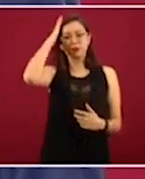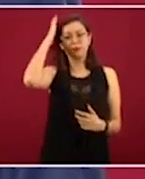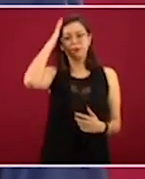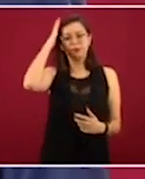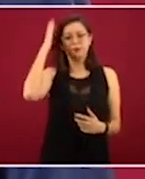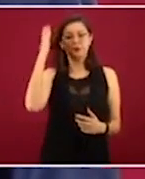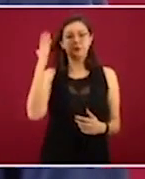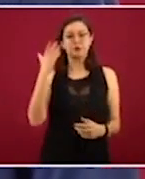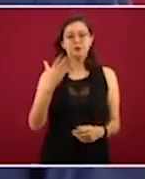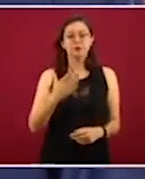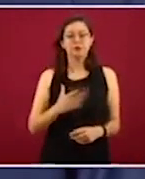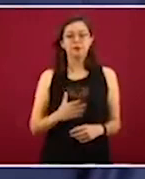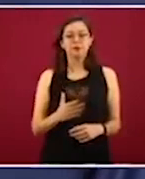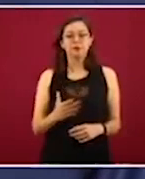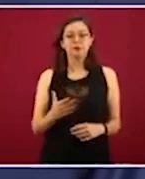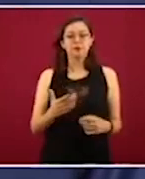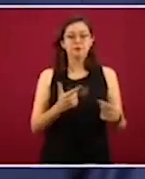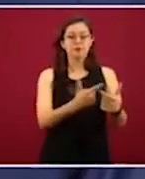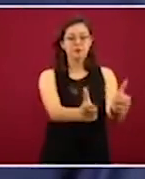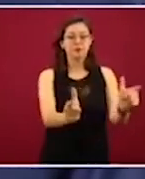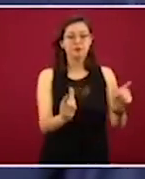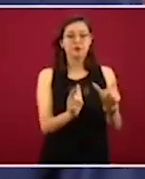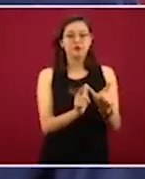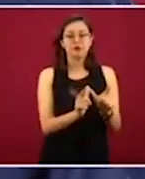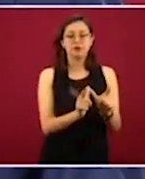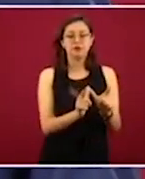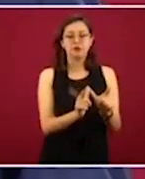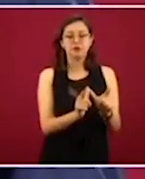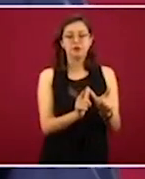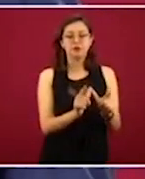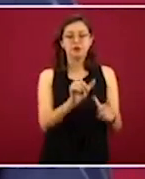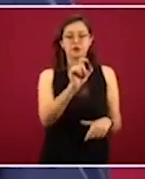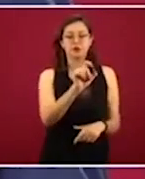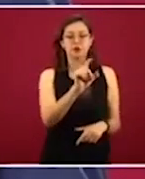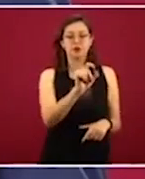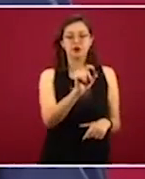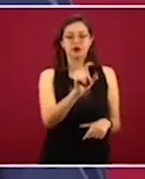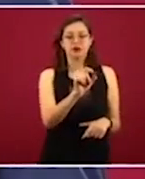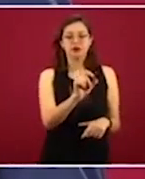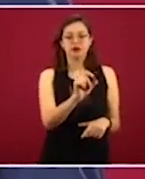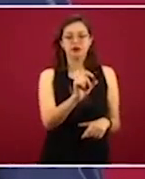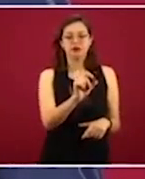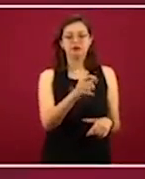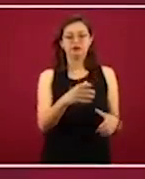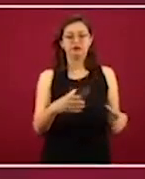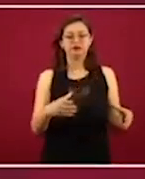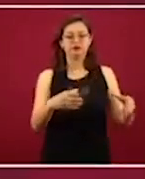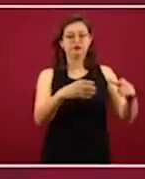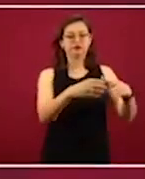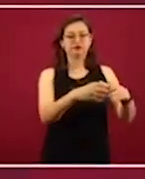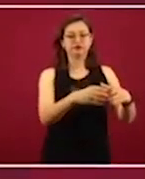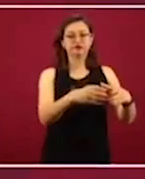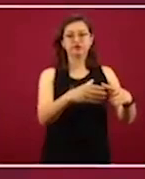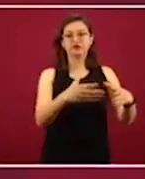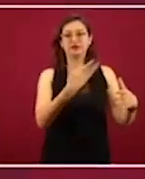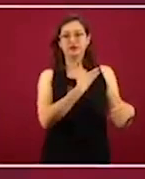de el grupo de los 20 estuvimos